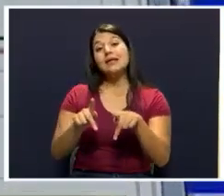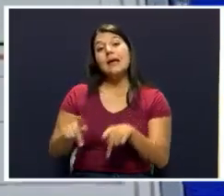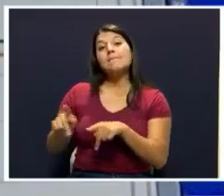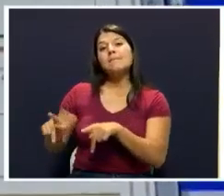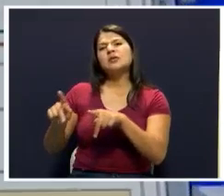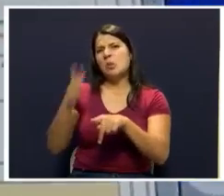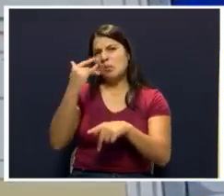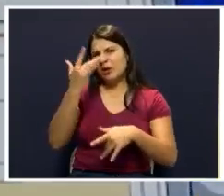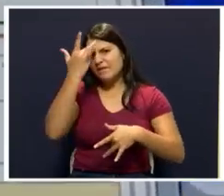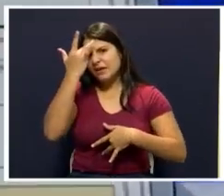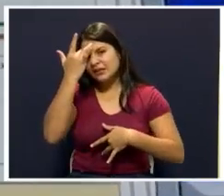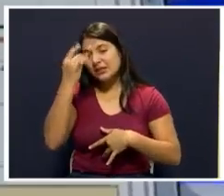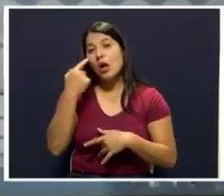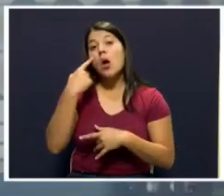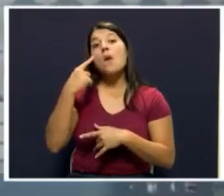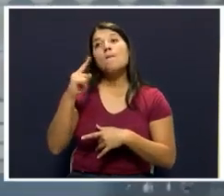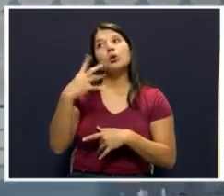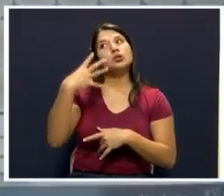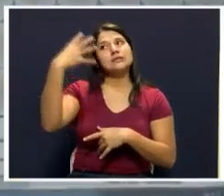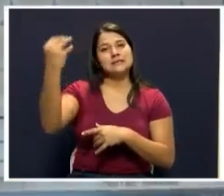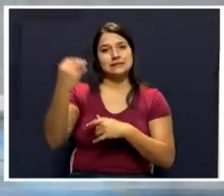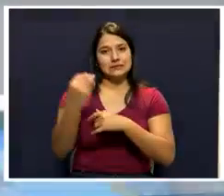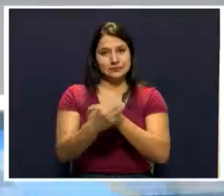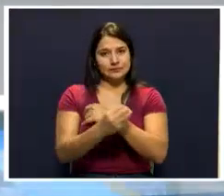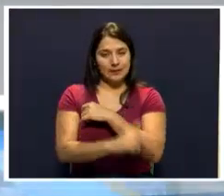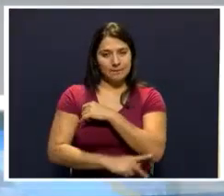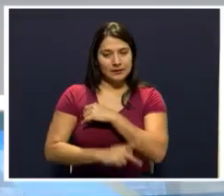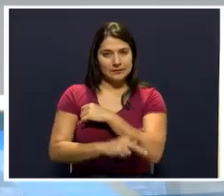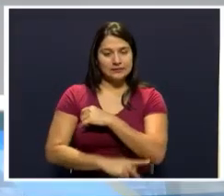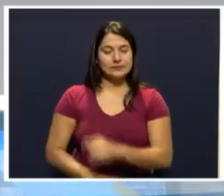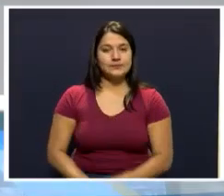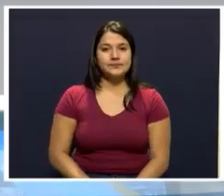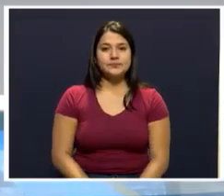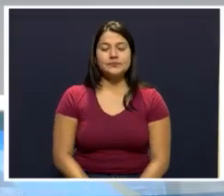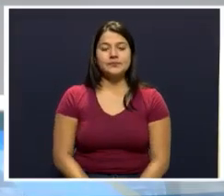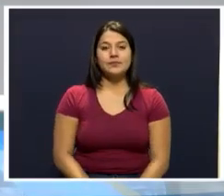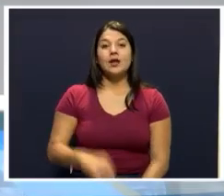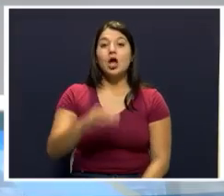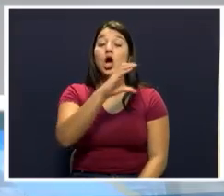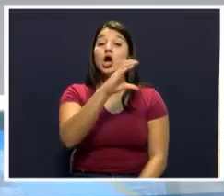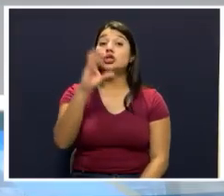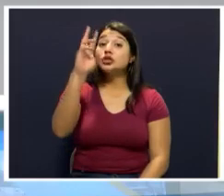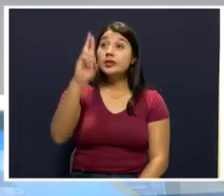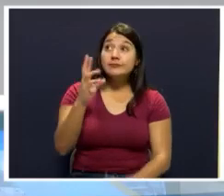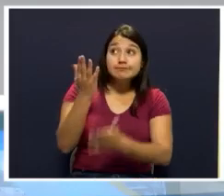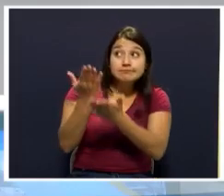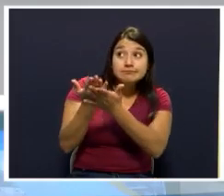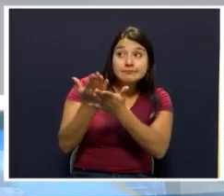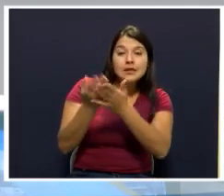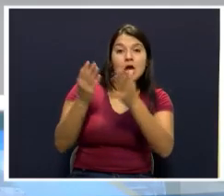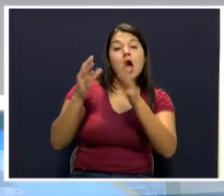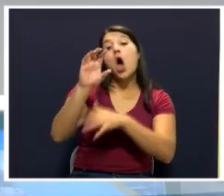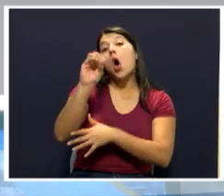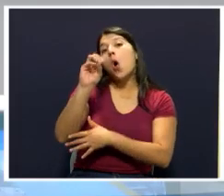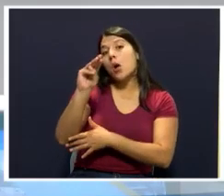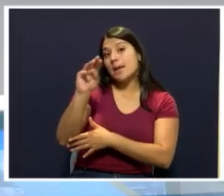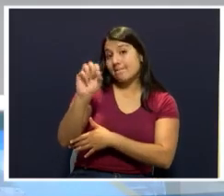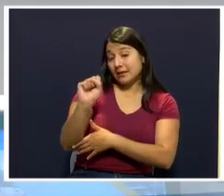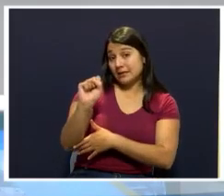de contagio fue por haber estado fuera del país. Costa Rica le propuso a la Organización Mundial de la